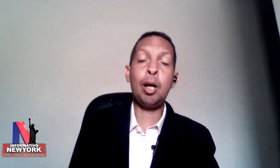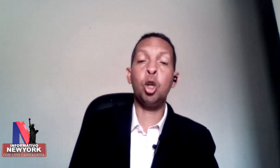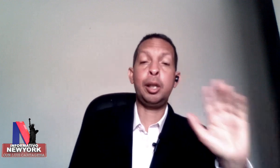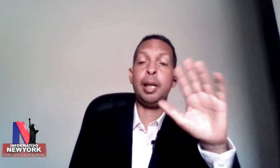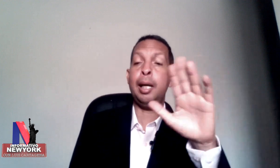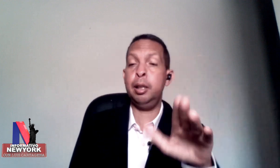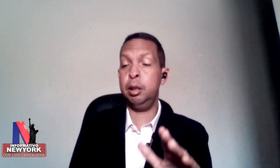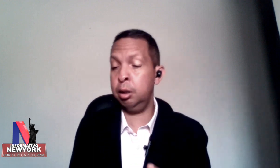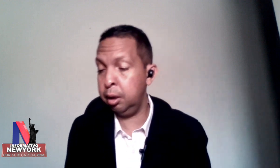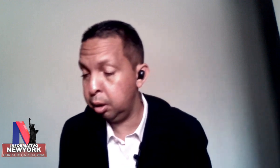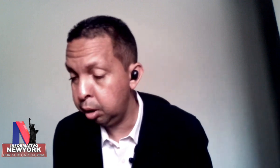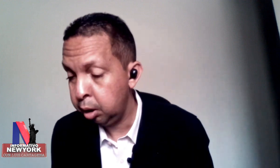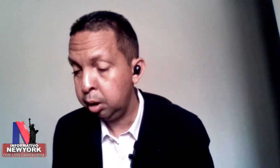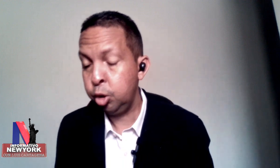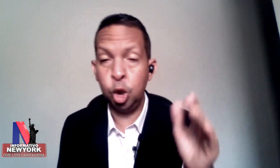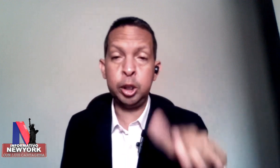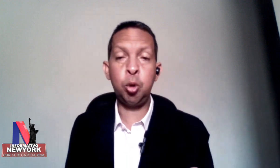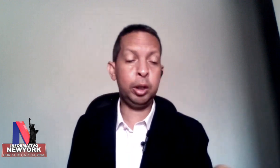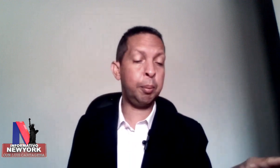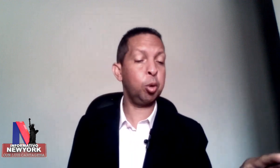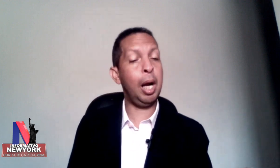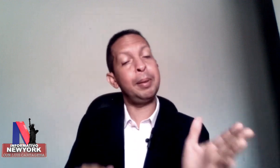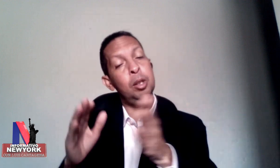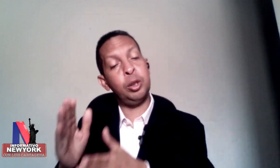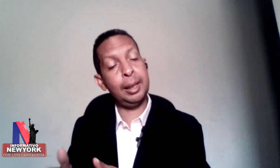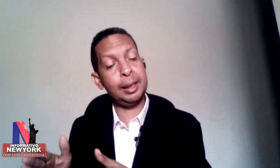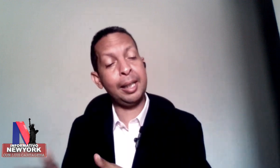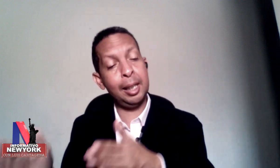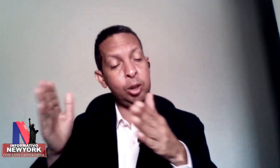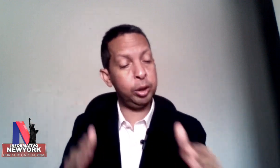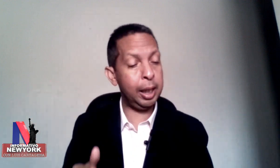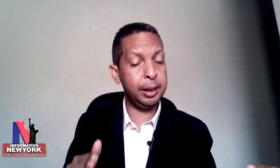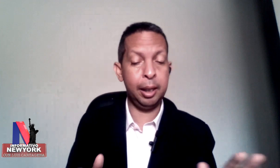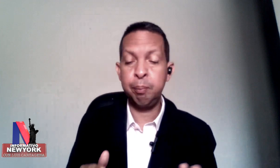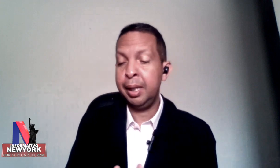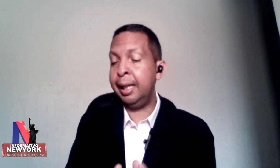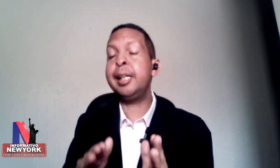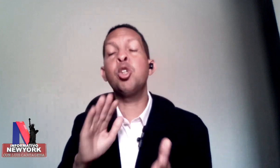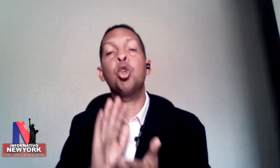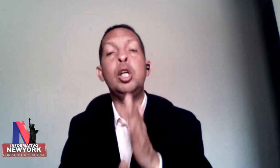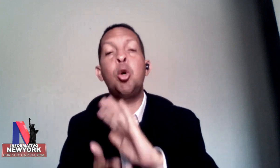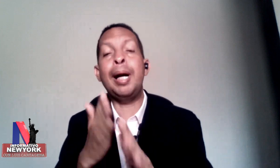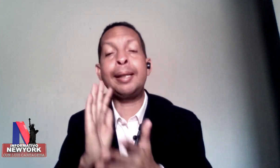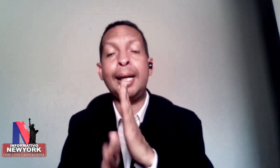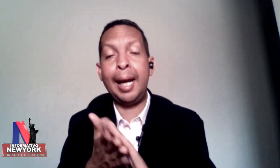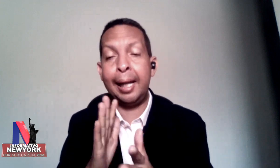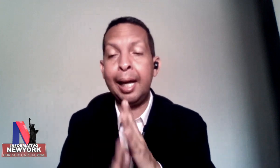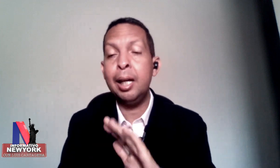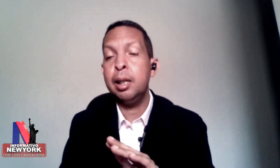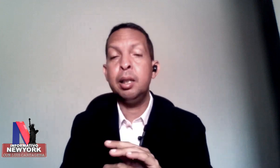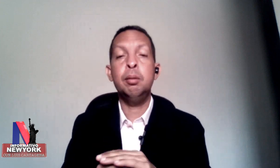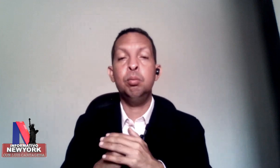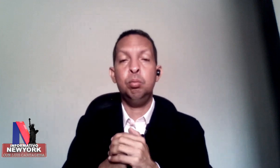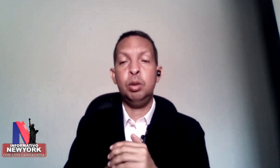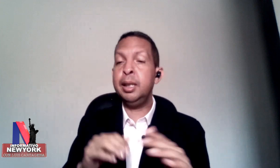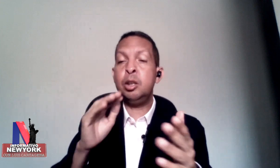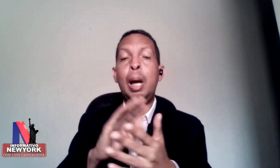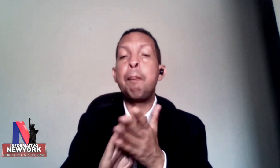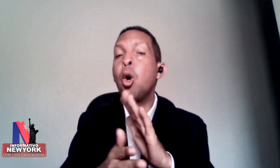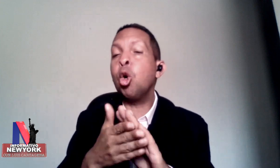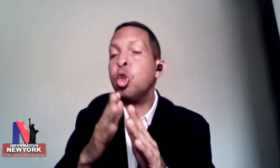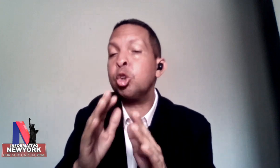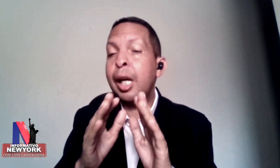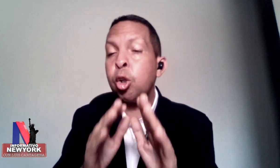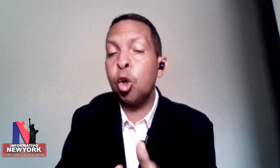Miren, una de las cosas que yo tengo en este programa, y se lo dije antes de ayer y se lo dije ayer, es que yo no tengo vaca sagrada,